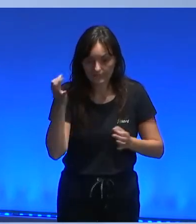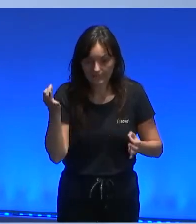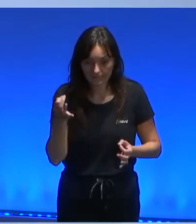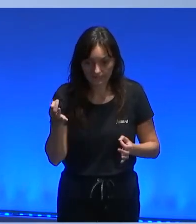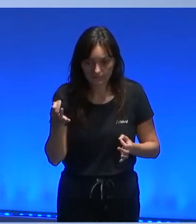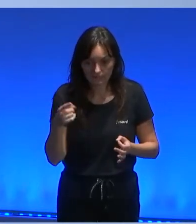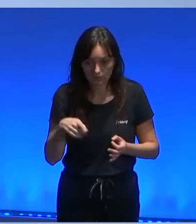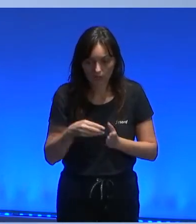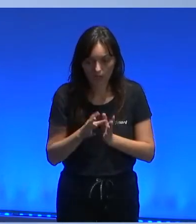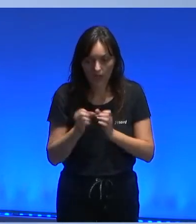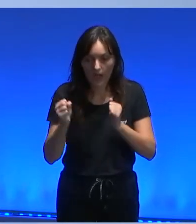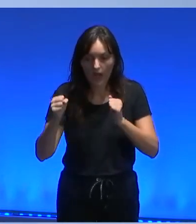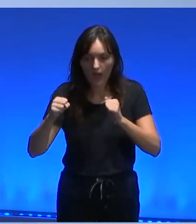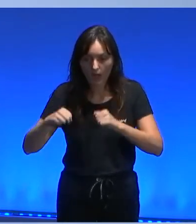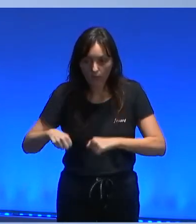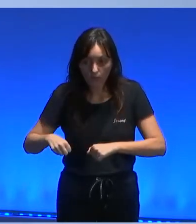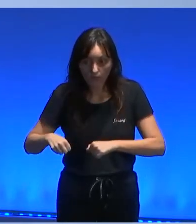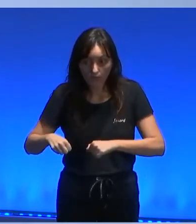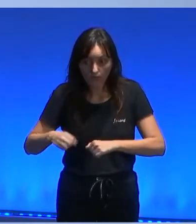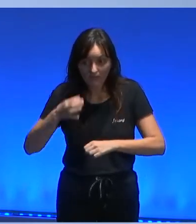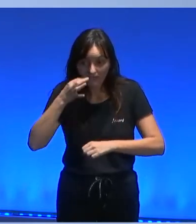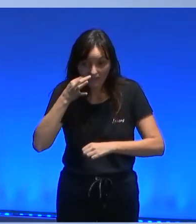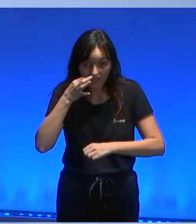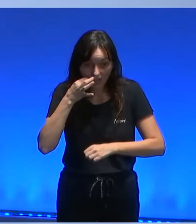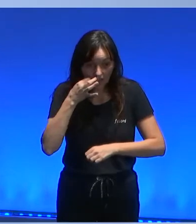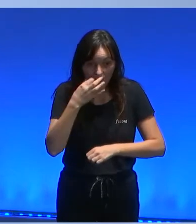Convención no la conoce nadie.